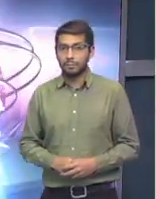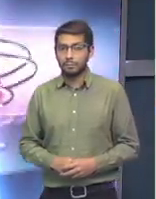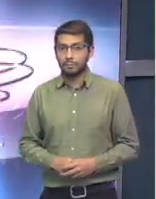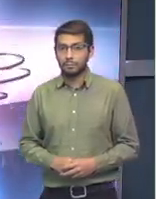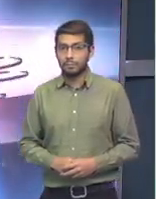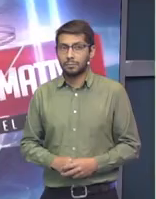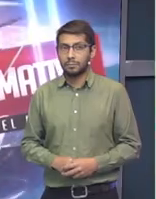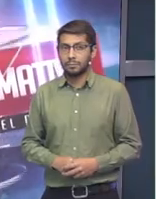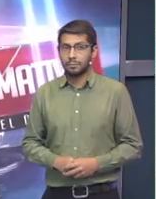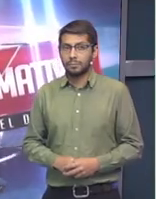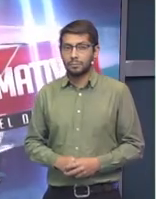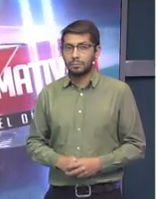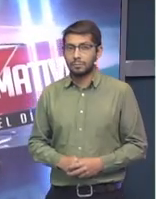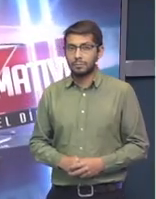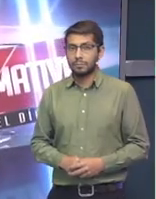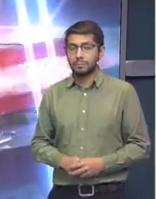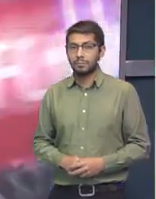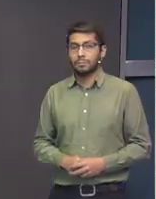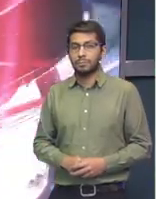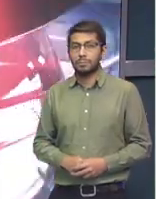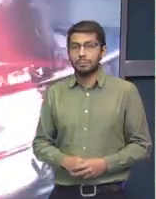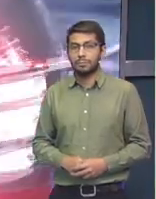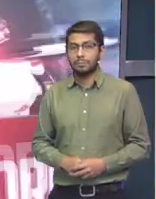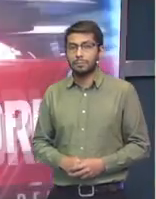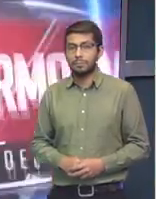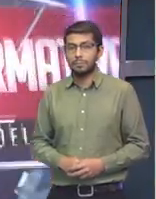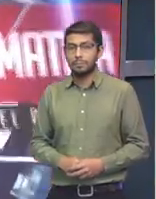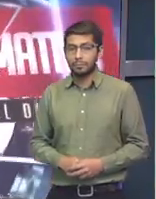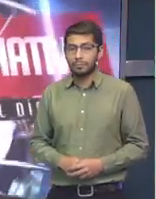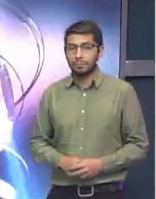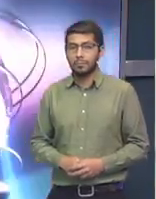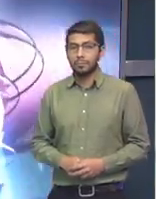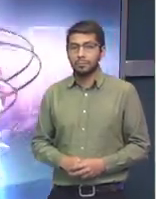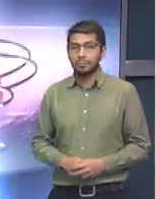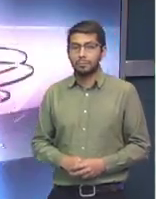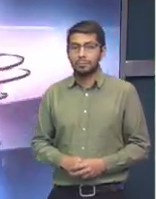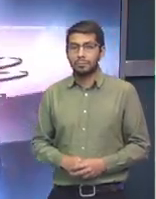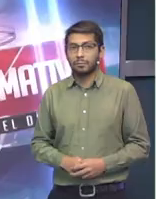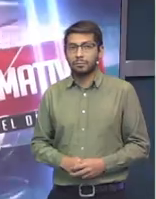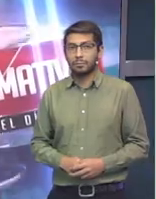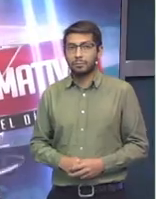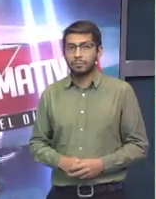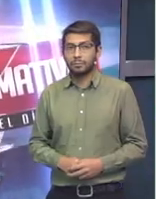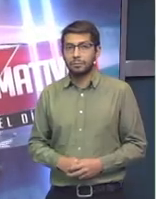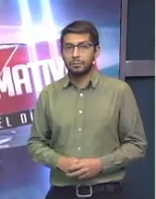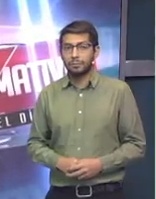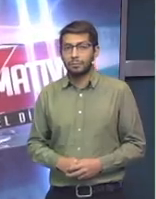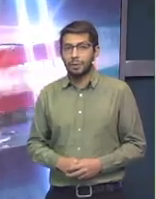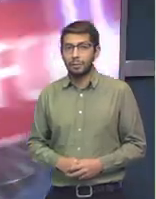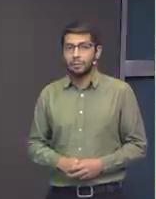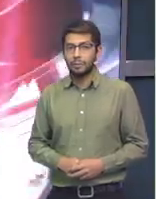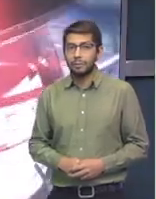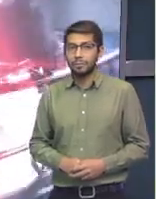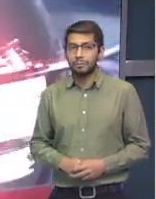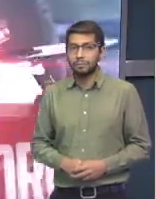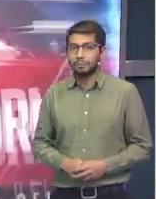la persona que llegue a vacunarse esté dentro de los grupos etarios, de los factores de riesgo determinados a vacunarse, lo hagan. Bien. ¿Ya